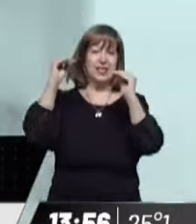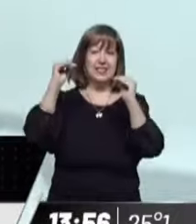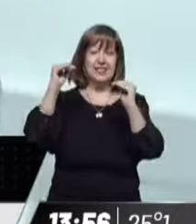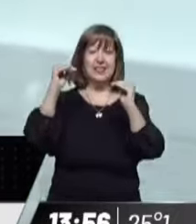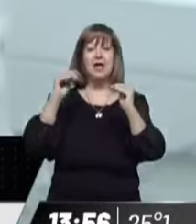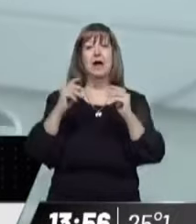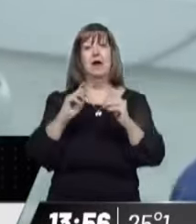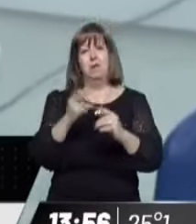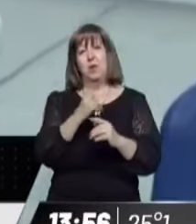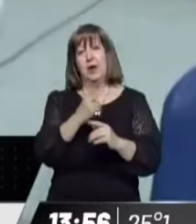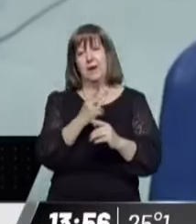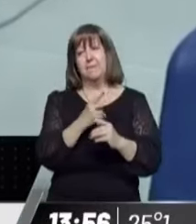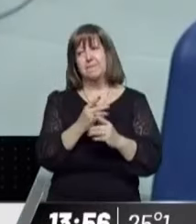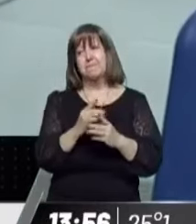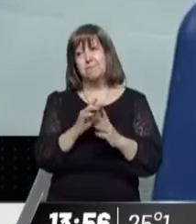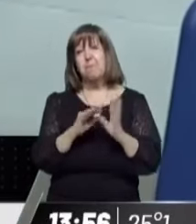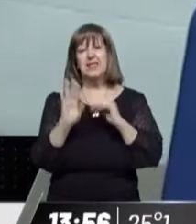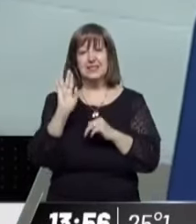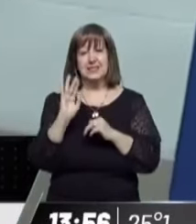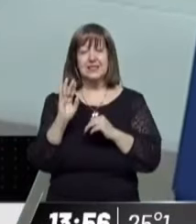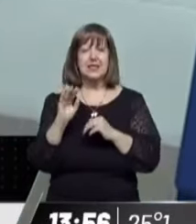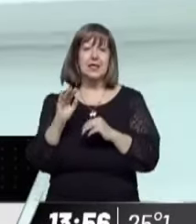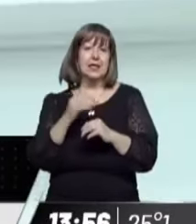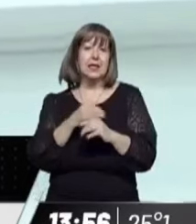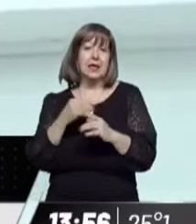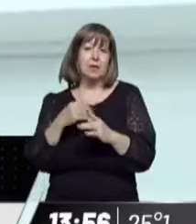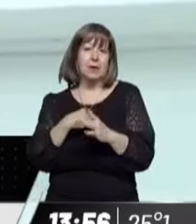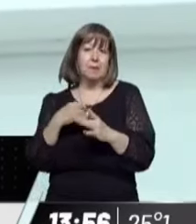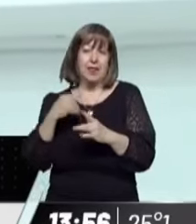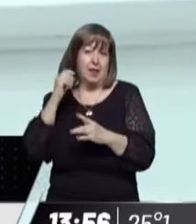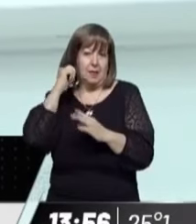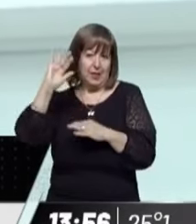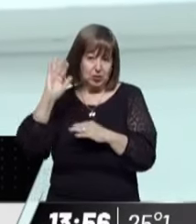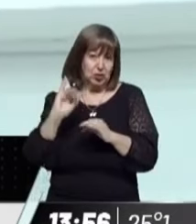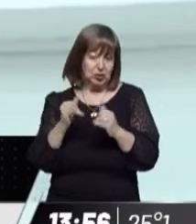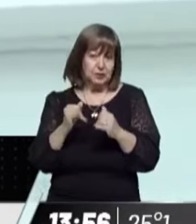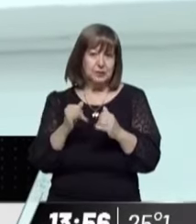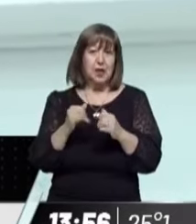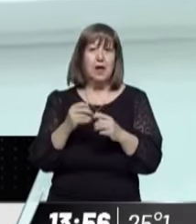alta la tasa de mortalidad infantil, siempre